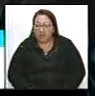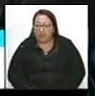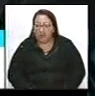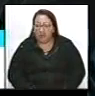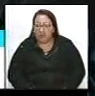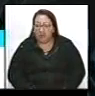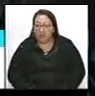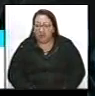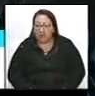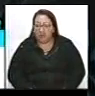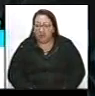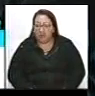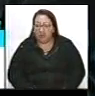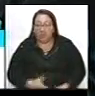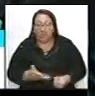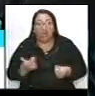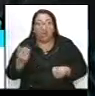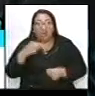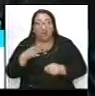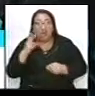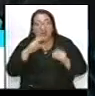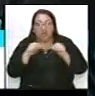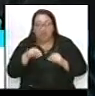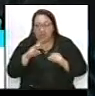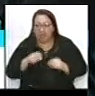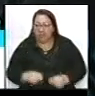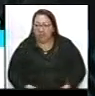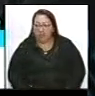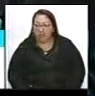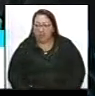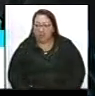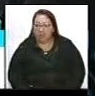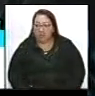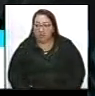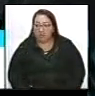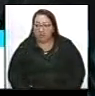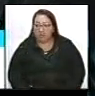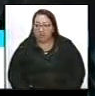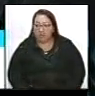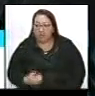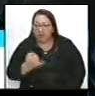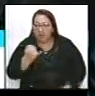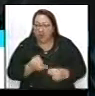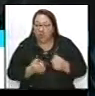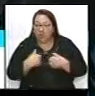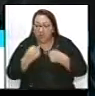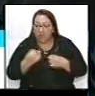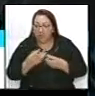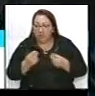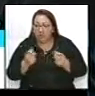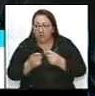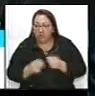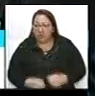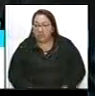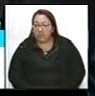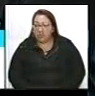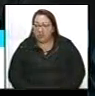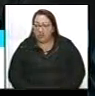a ir a la investigación, como es el presente caso, y al pronunciamiento final. Yo estoy segura que hay muchos congresistas